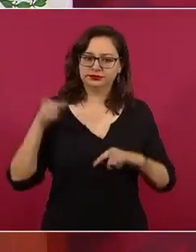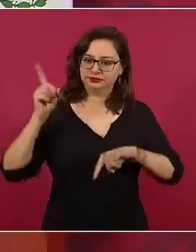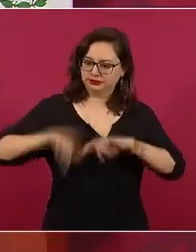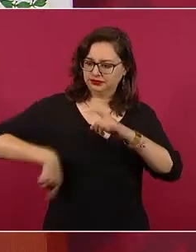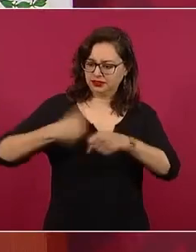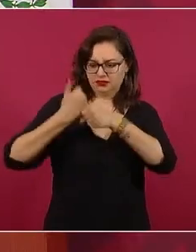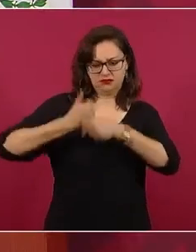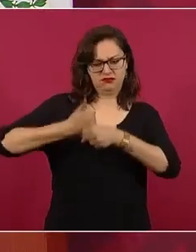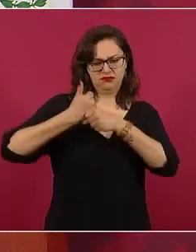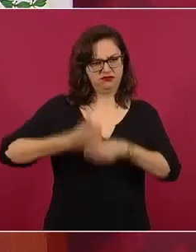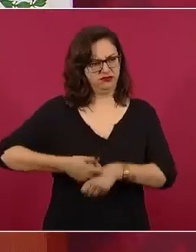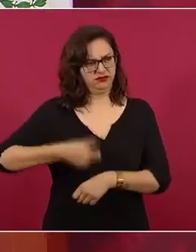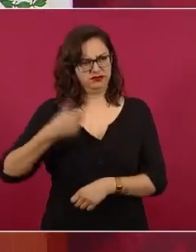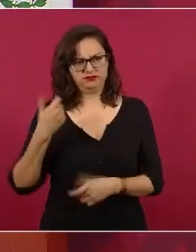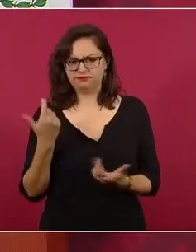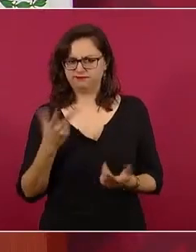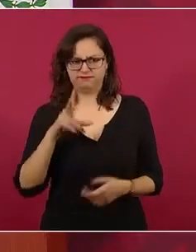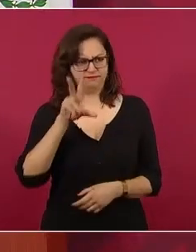rebelarnos.